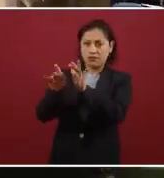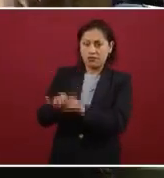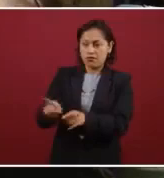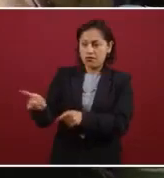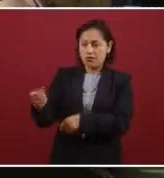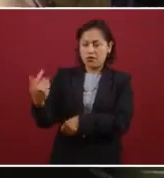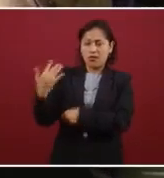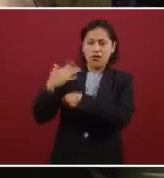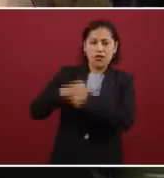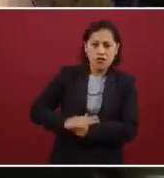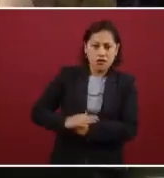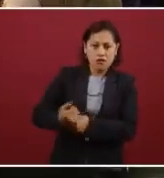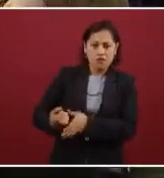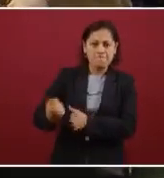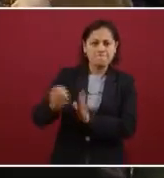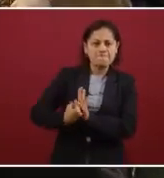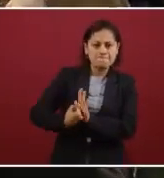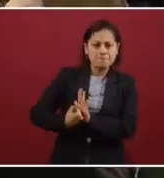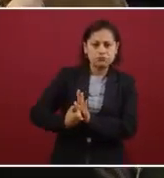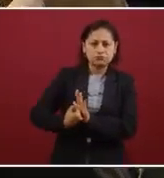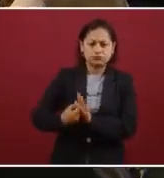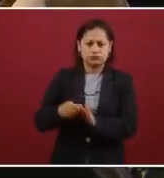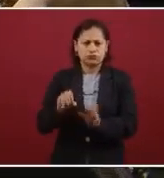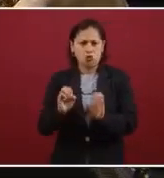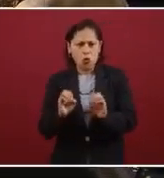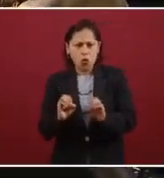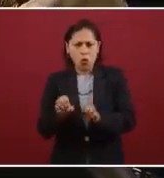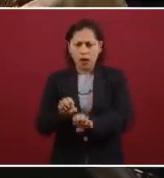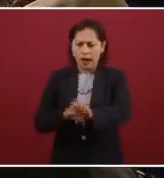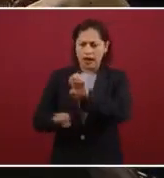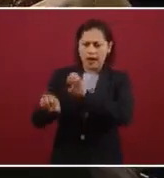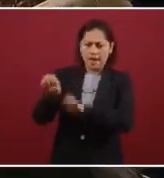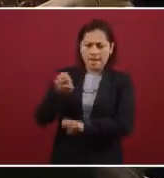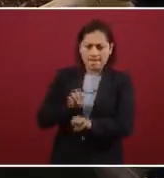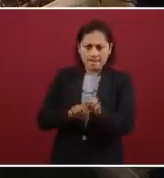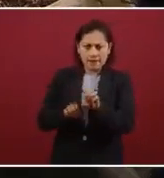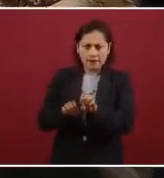No tengo presión de empresas.